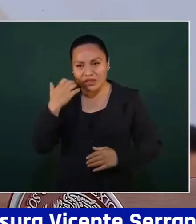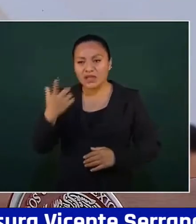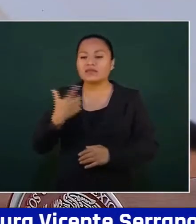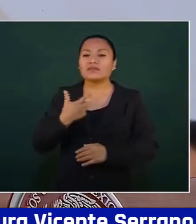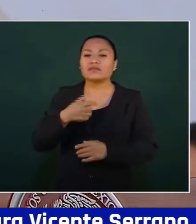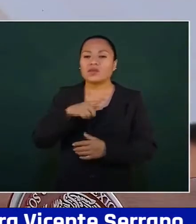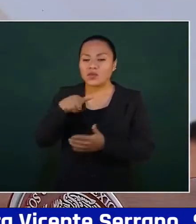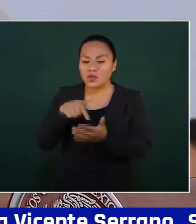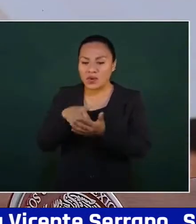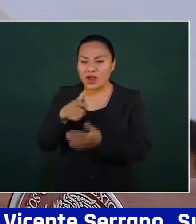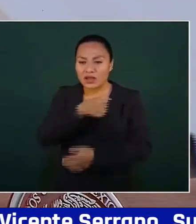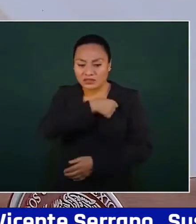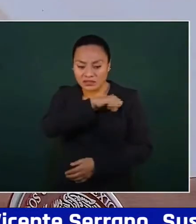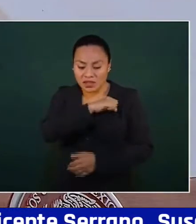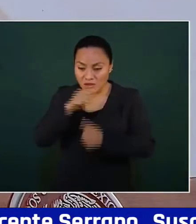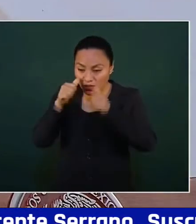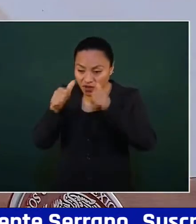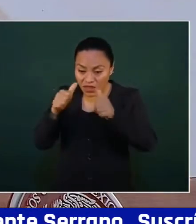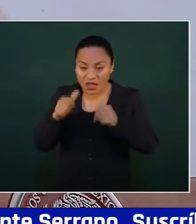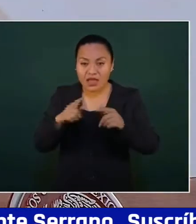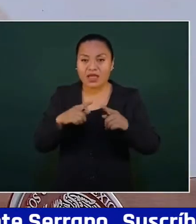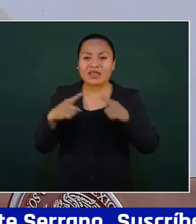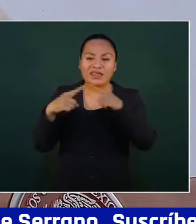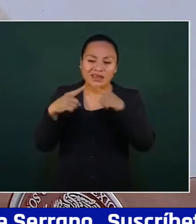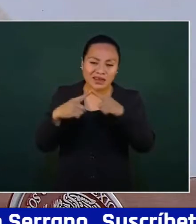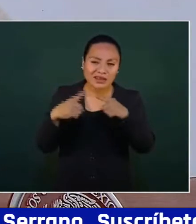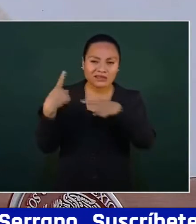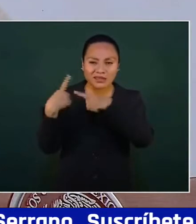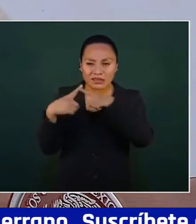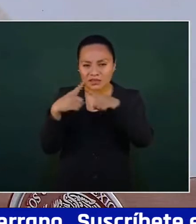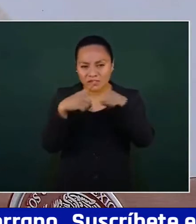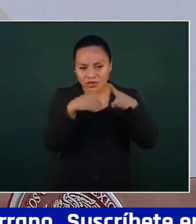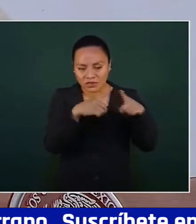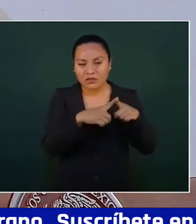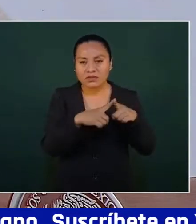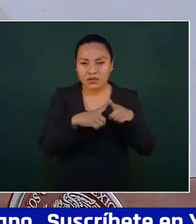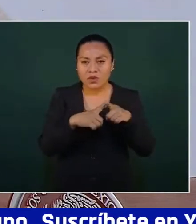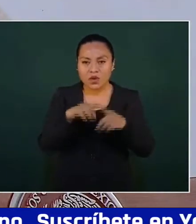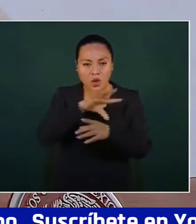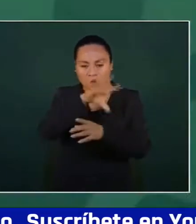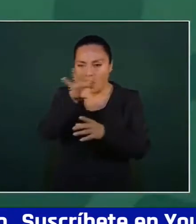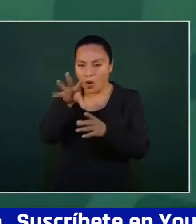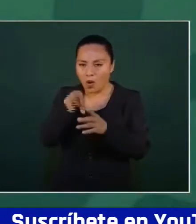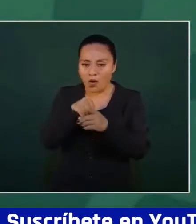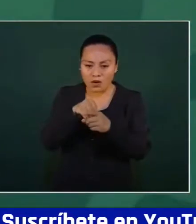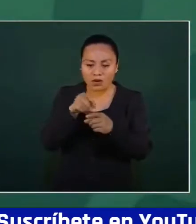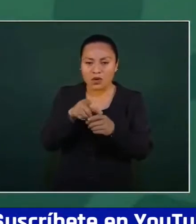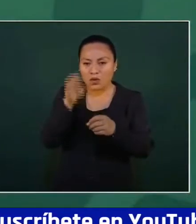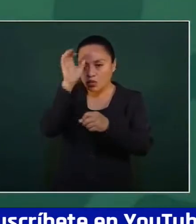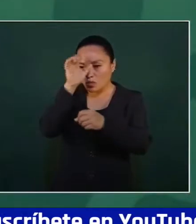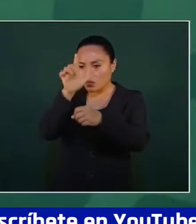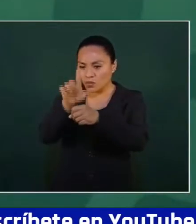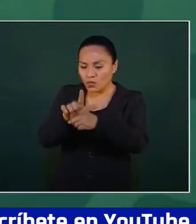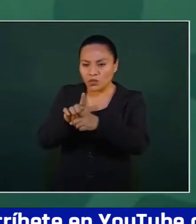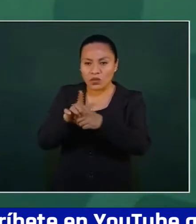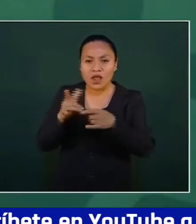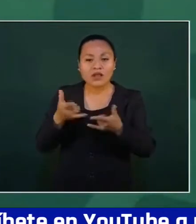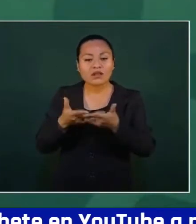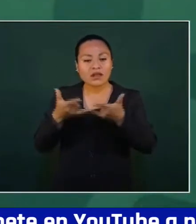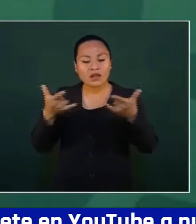salud, sus templos y otros inmuebles que forman parte del patrimonio cultural histórico de